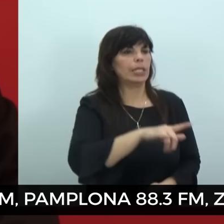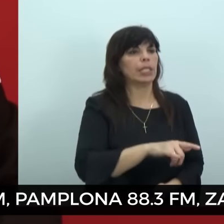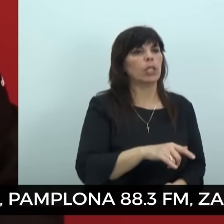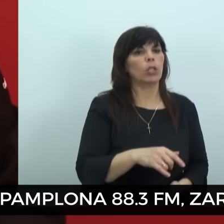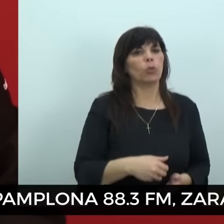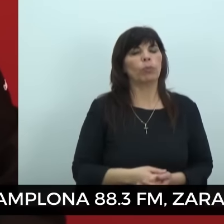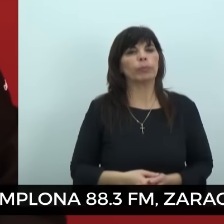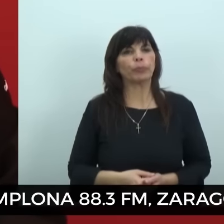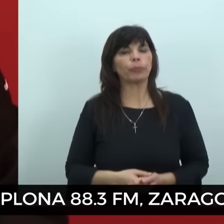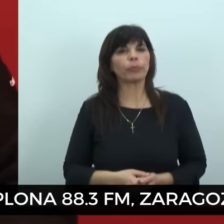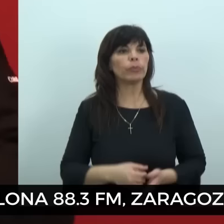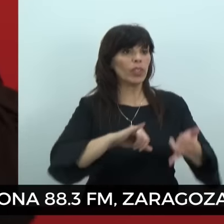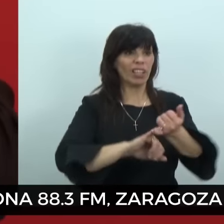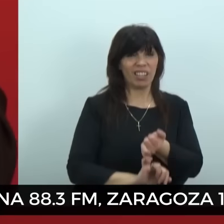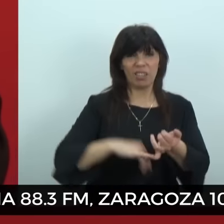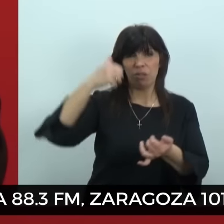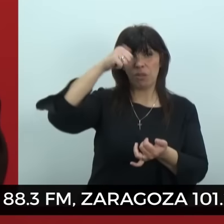Una promesa de Dios